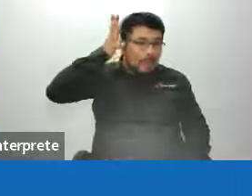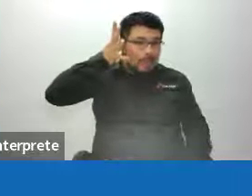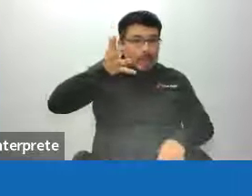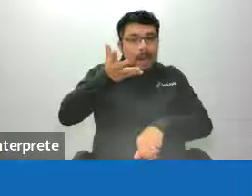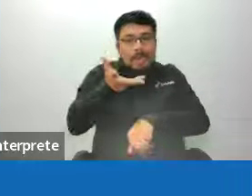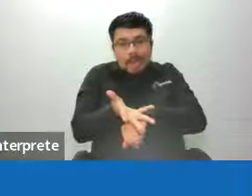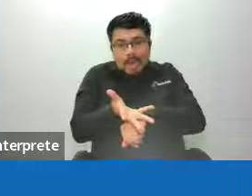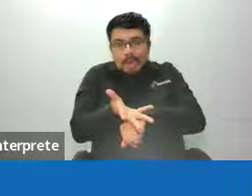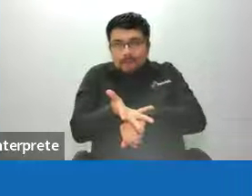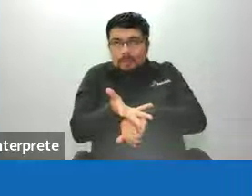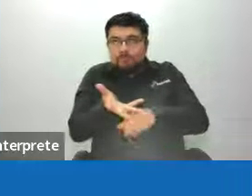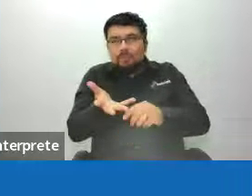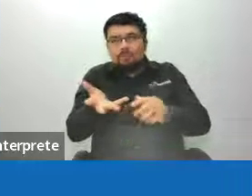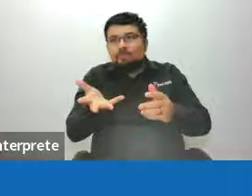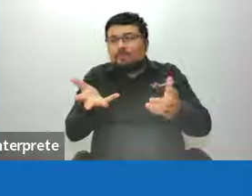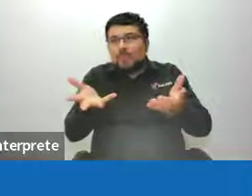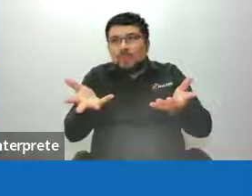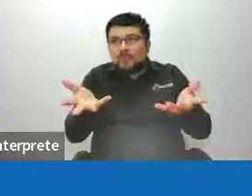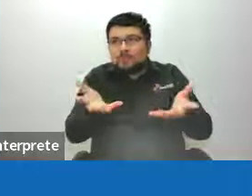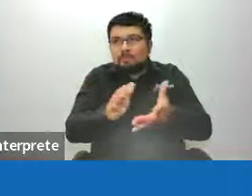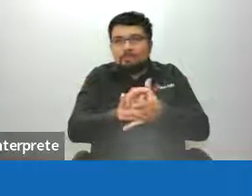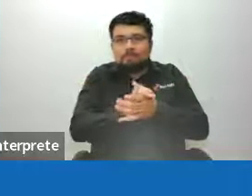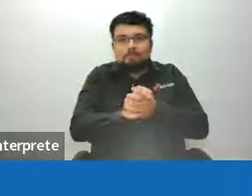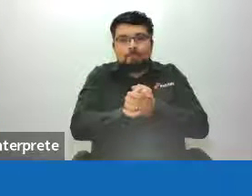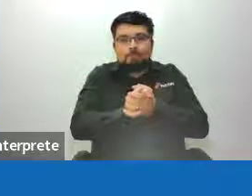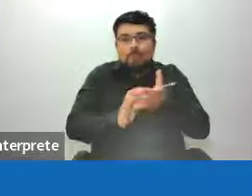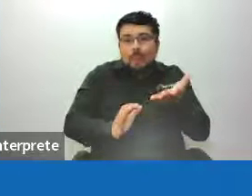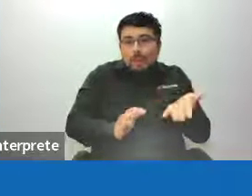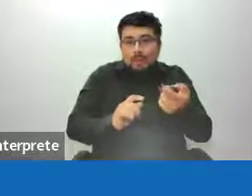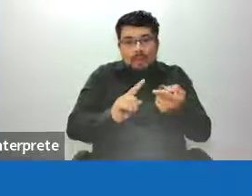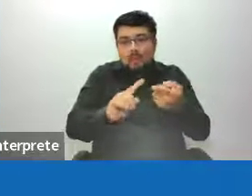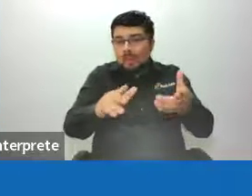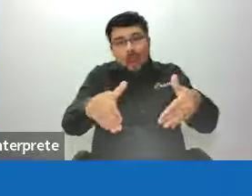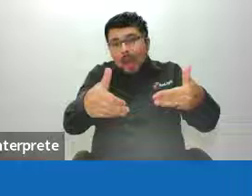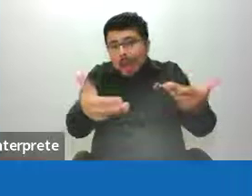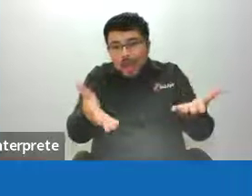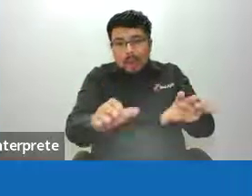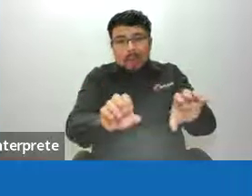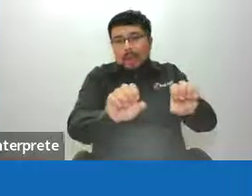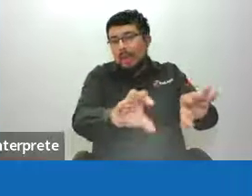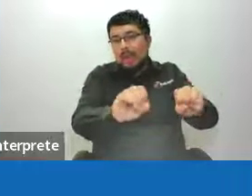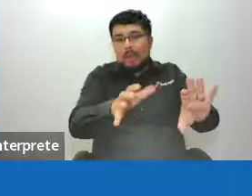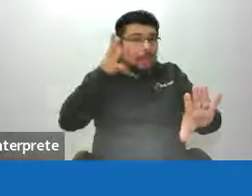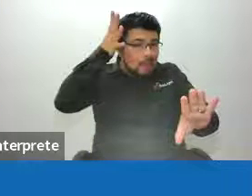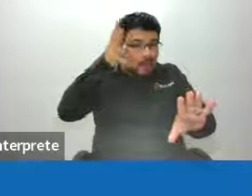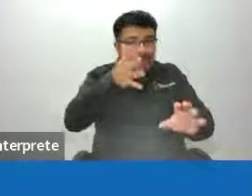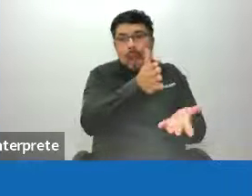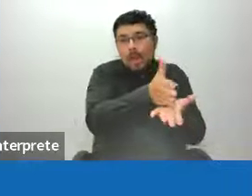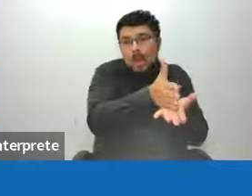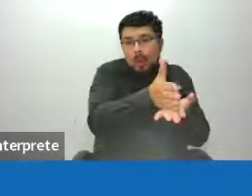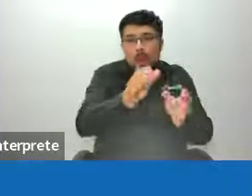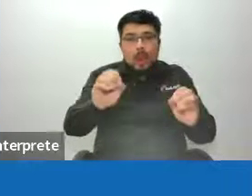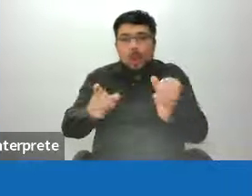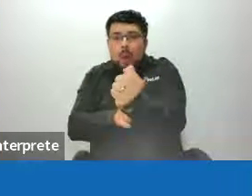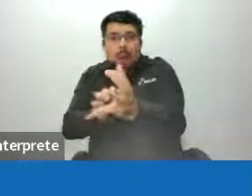son principalmente aquellos que son dados en las escuelas o al interior de las familias